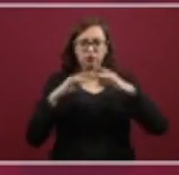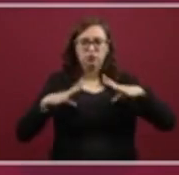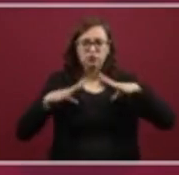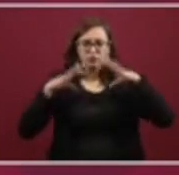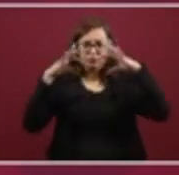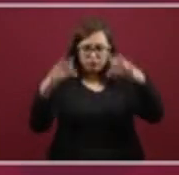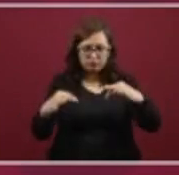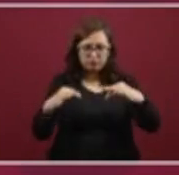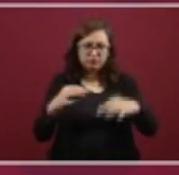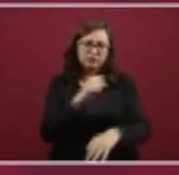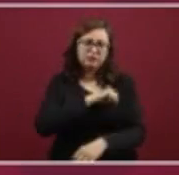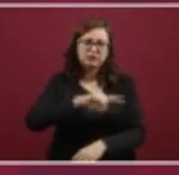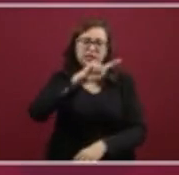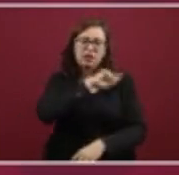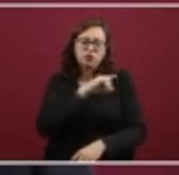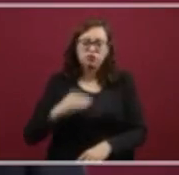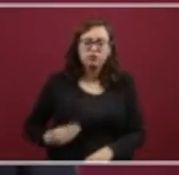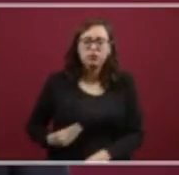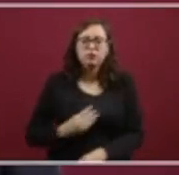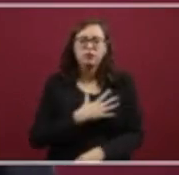de la Salud para el Bienestar.